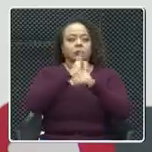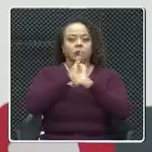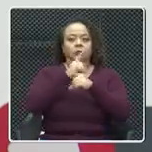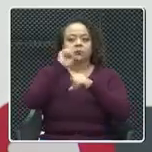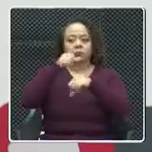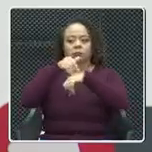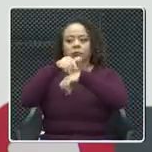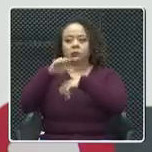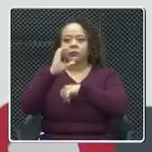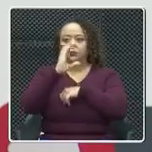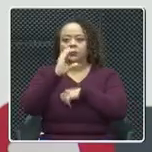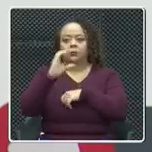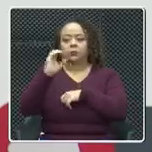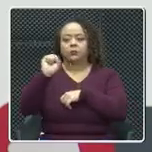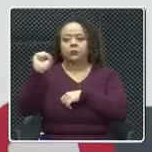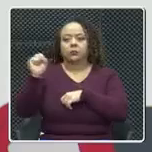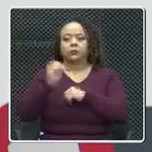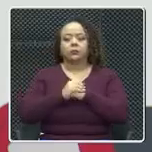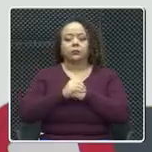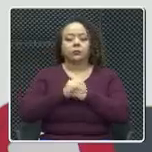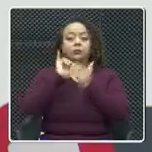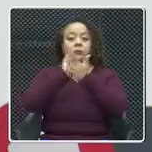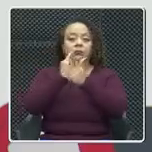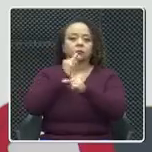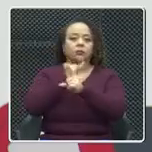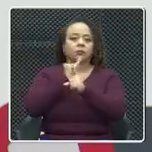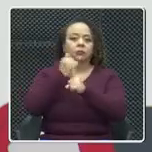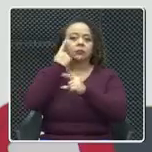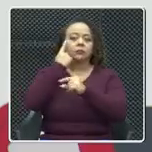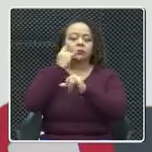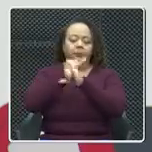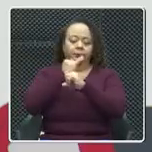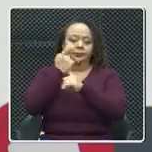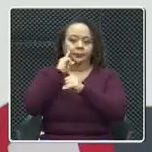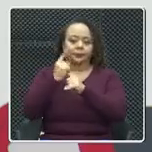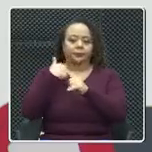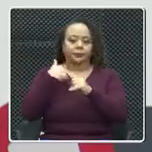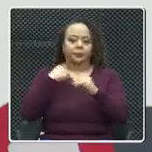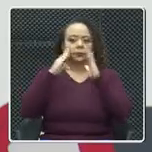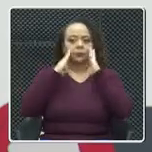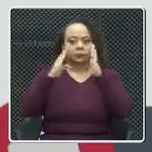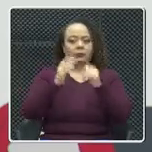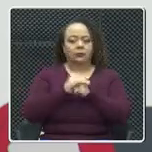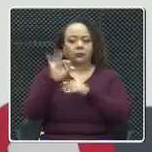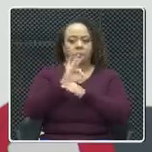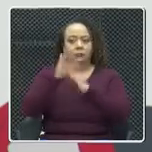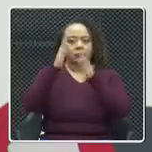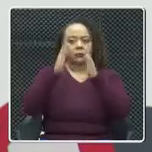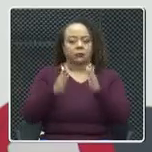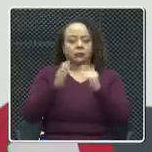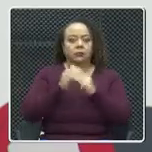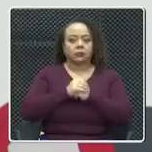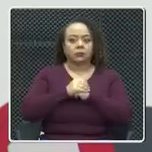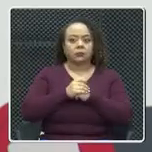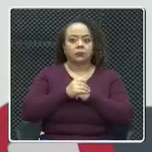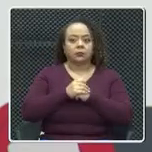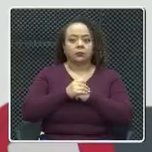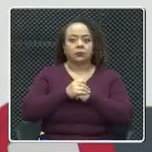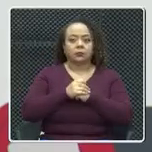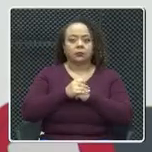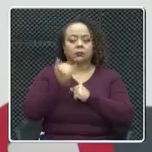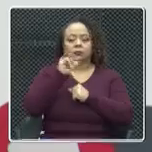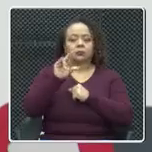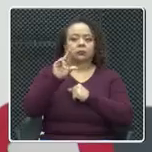a la caja, ¿verdad?, que es el ente para recibir la atención del funcionario. Claro. Si no es